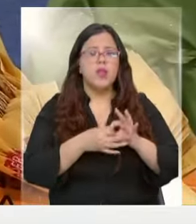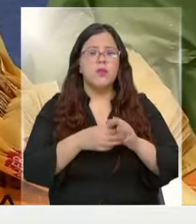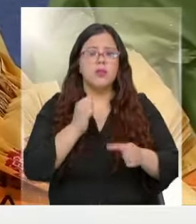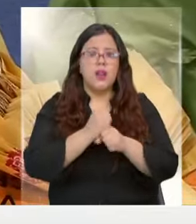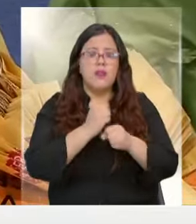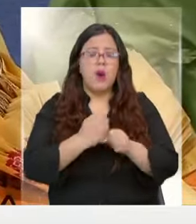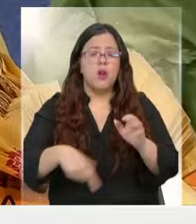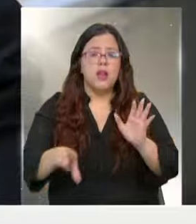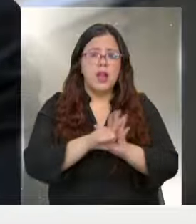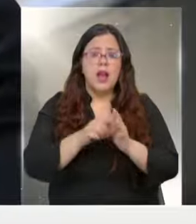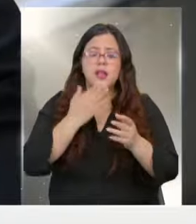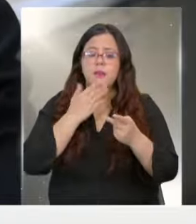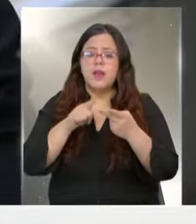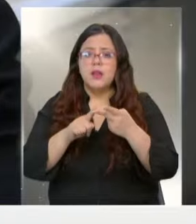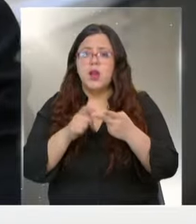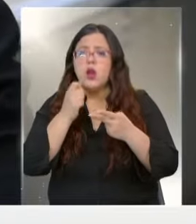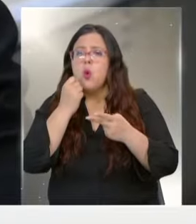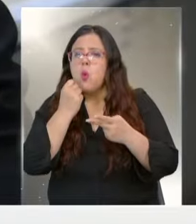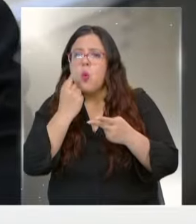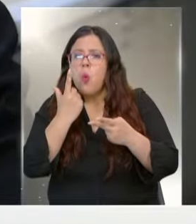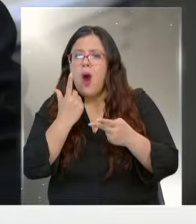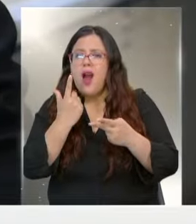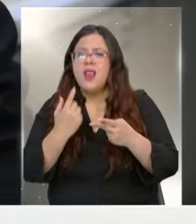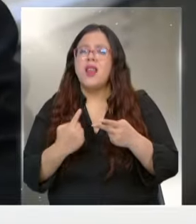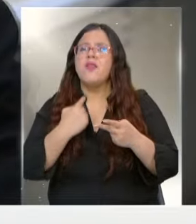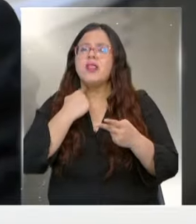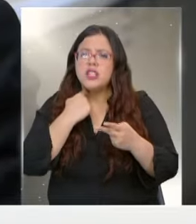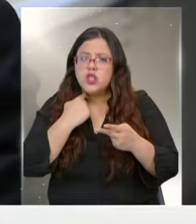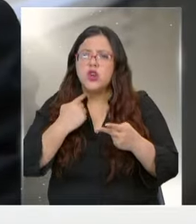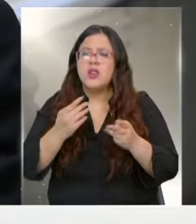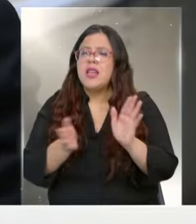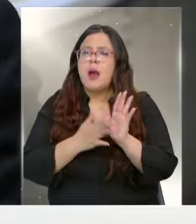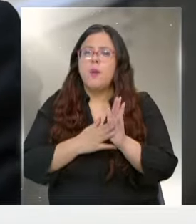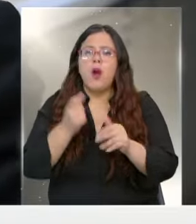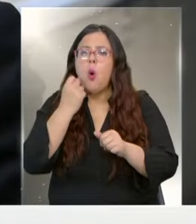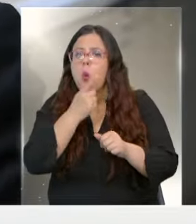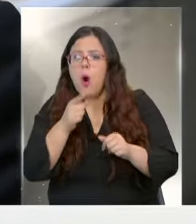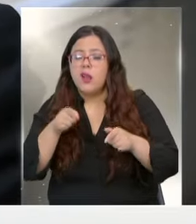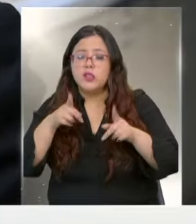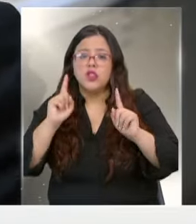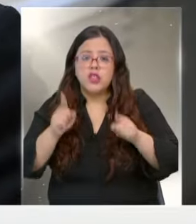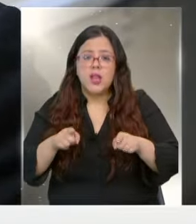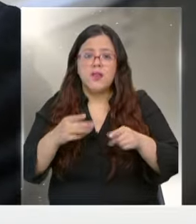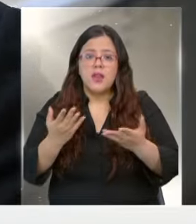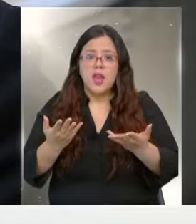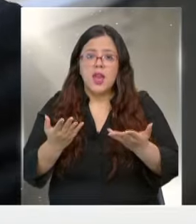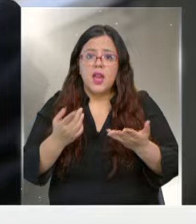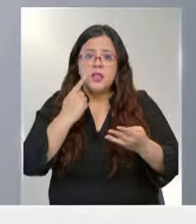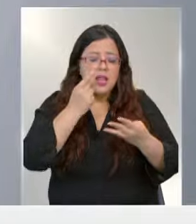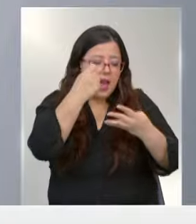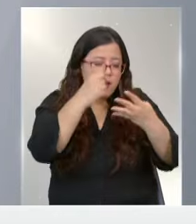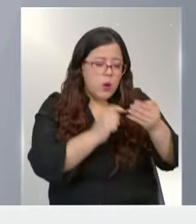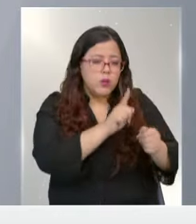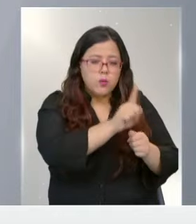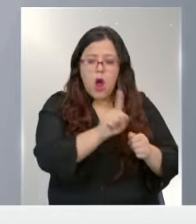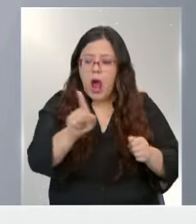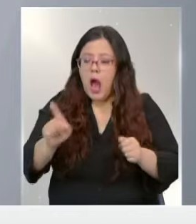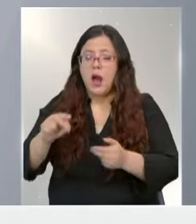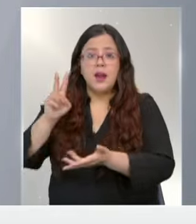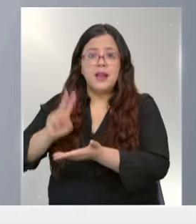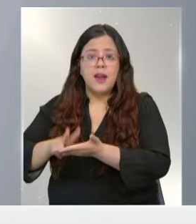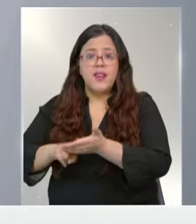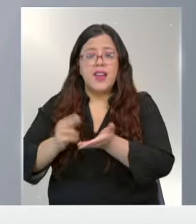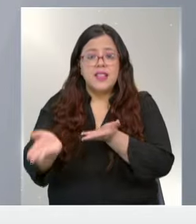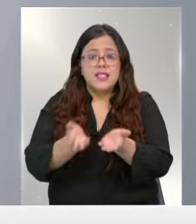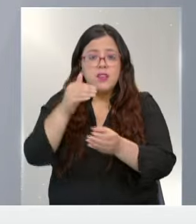es el perjuicio y cuál es la cuantía de ese perjuicio que ellos puedan probar. Y eso se va a tener que ir viendo caso a caso. Lo cierto es que desde